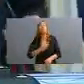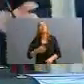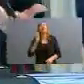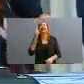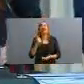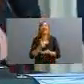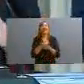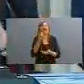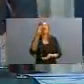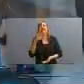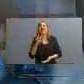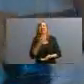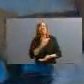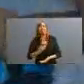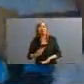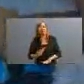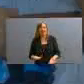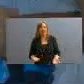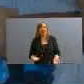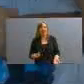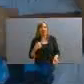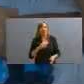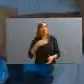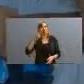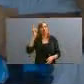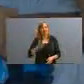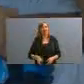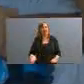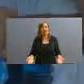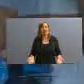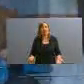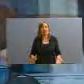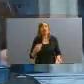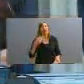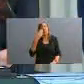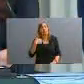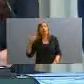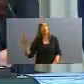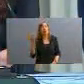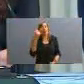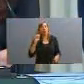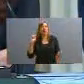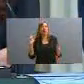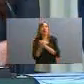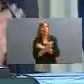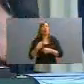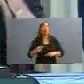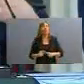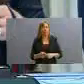quién va a ser vicepresidente? O sea, realmente logramos una reforma política